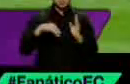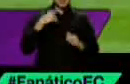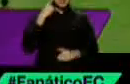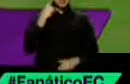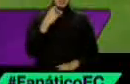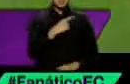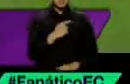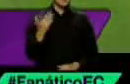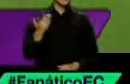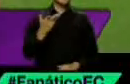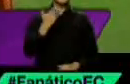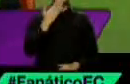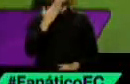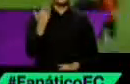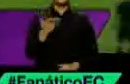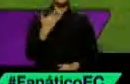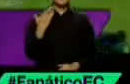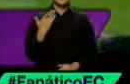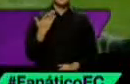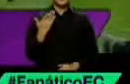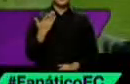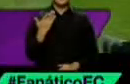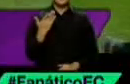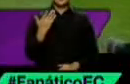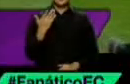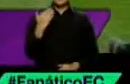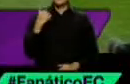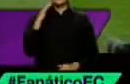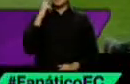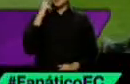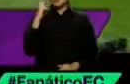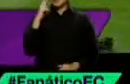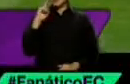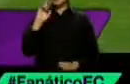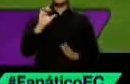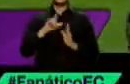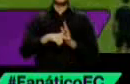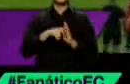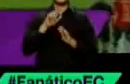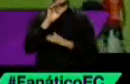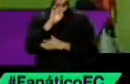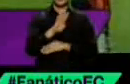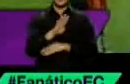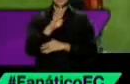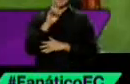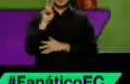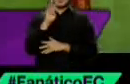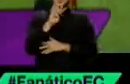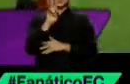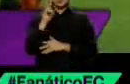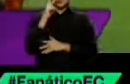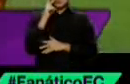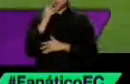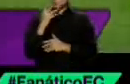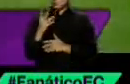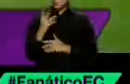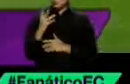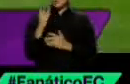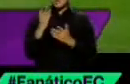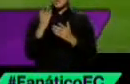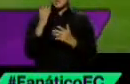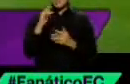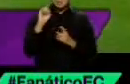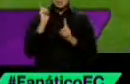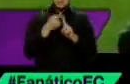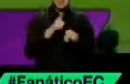adelante la ampliación del mismo, porque nos vamos a ir al minuto 42 en el epílogo, en el cierre de este